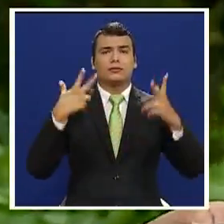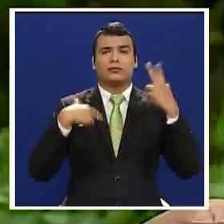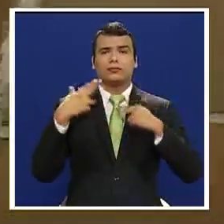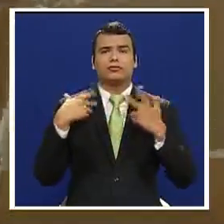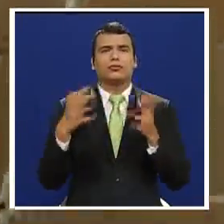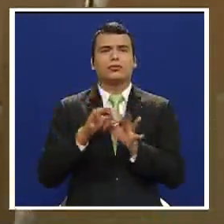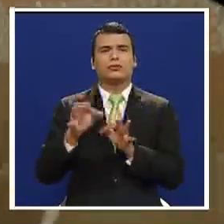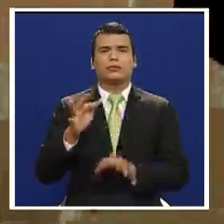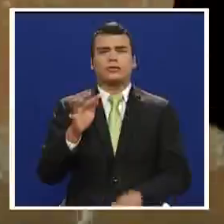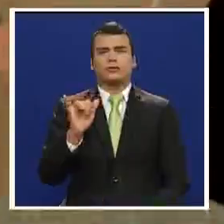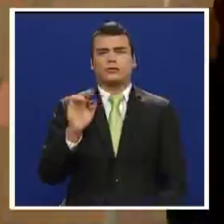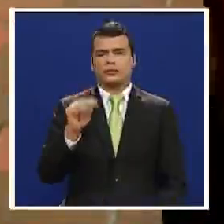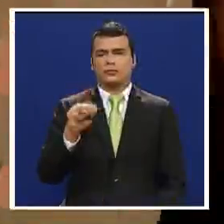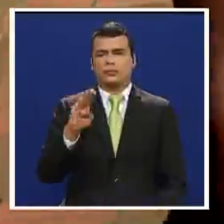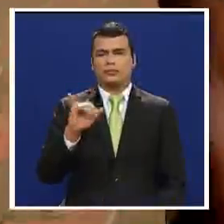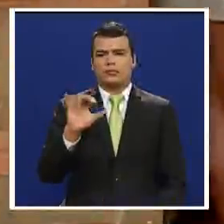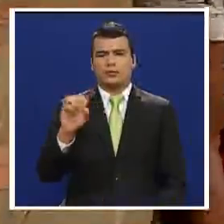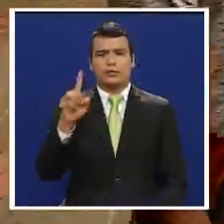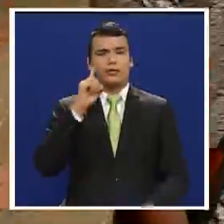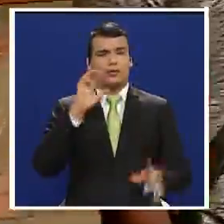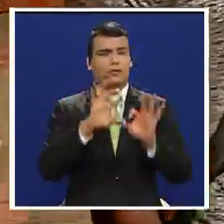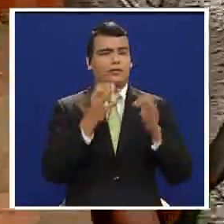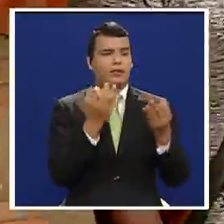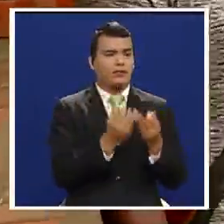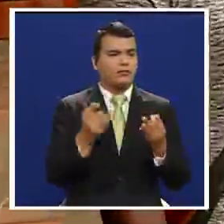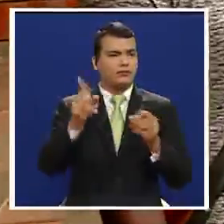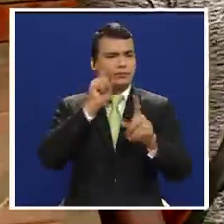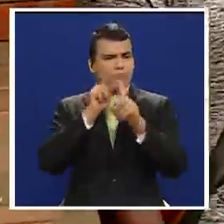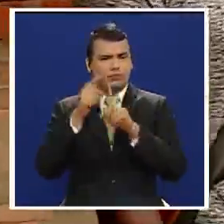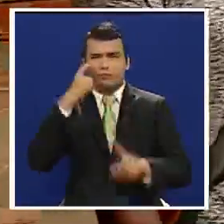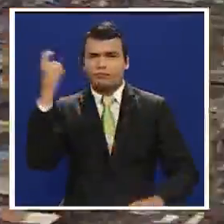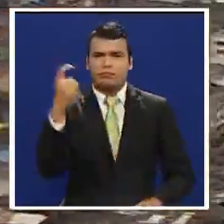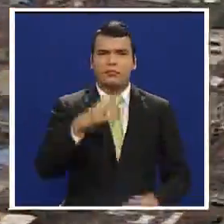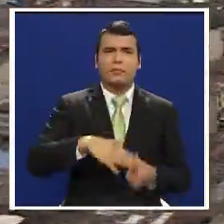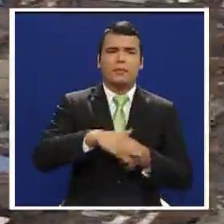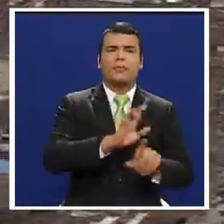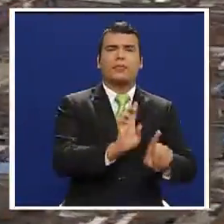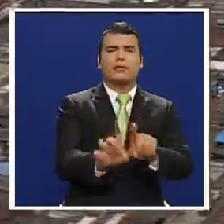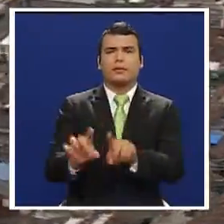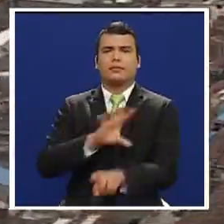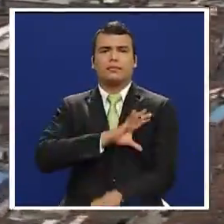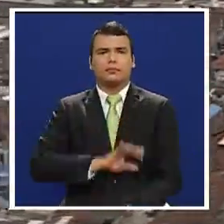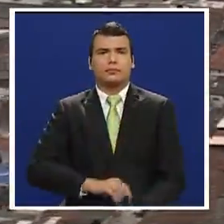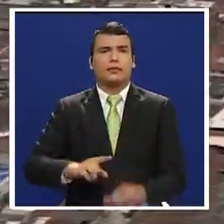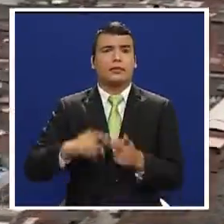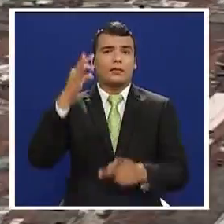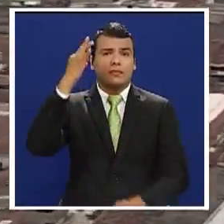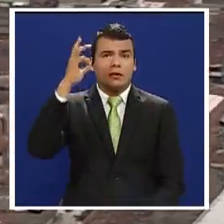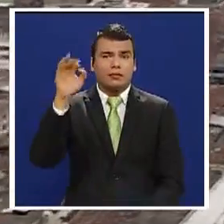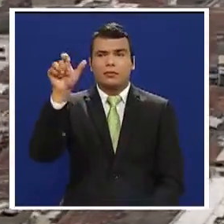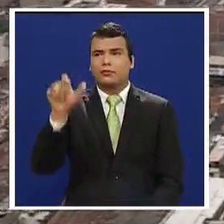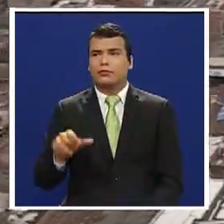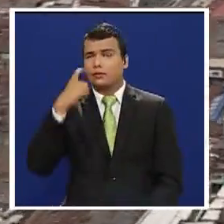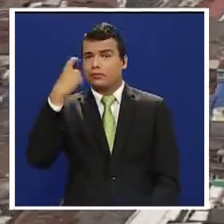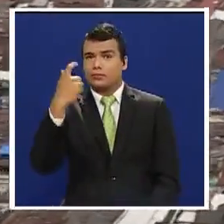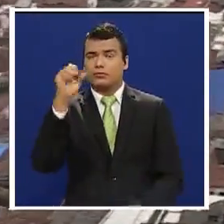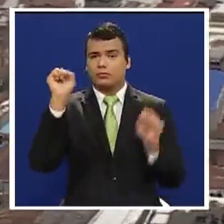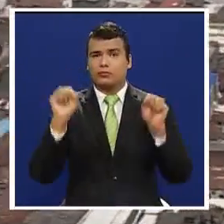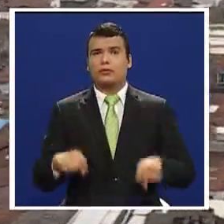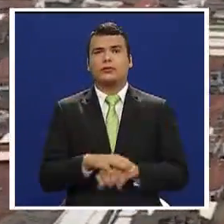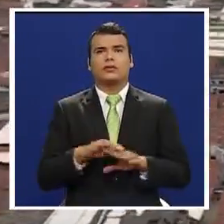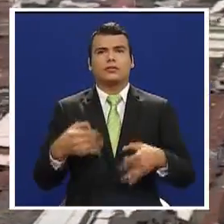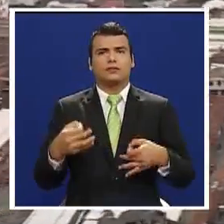ahí no se sabe nada de él. Aseguran además que Jason Andrés pudo ser víctima de un robo porque el joven no tenía amenazas y su tiempo libre lo